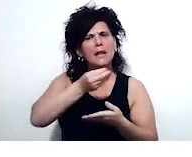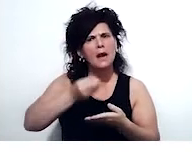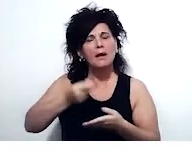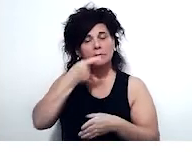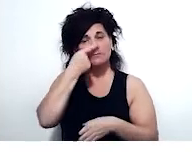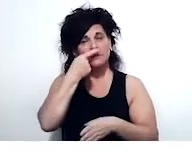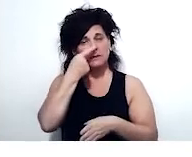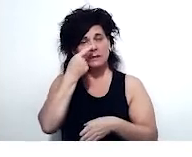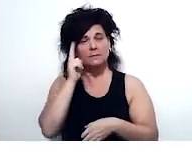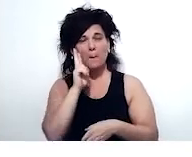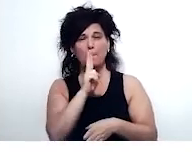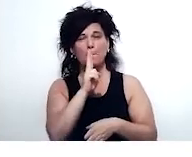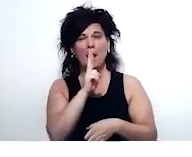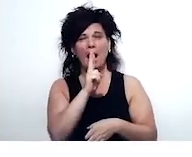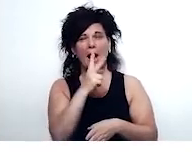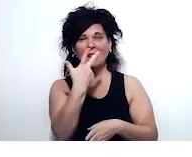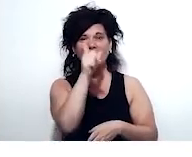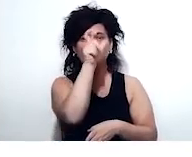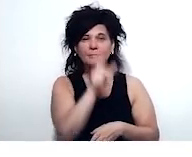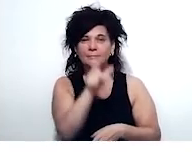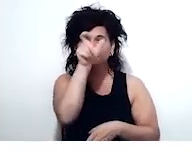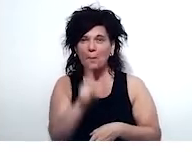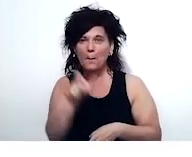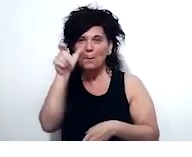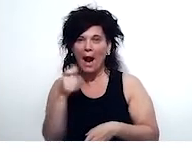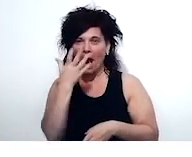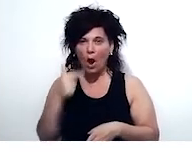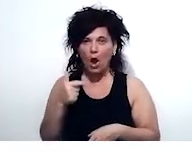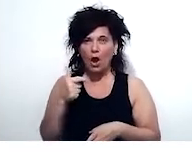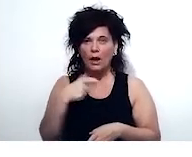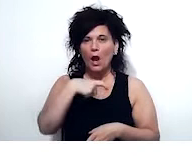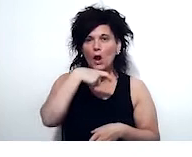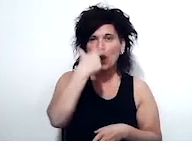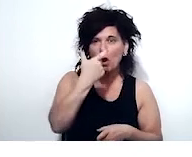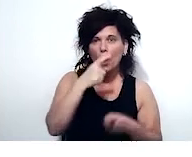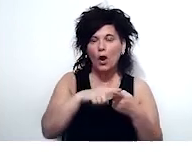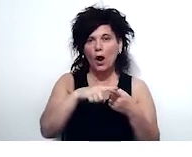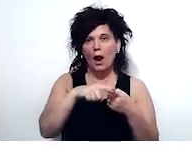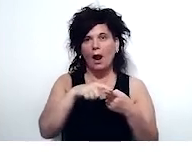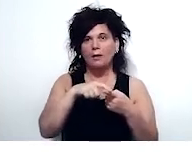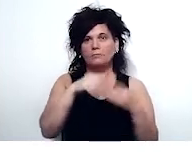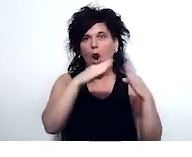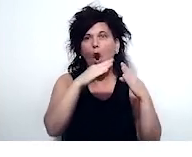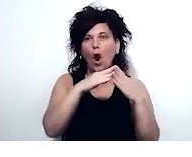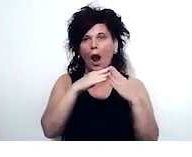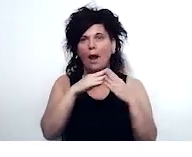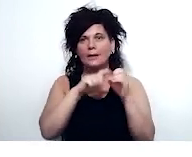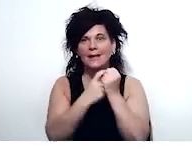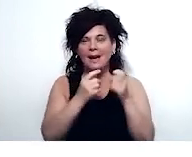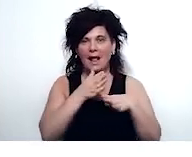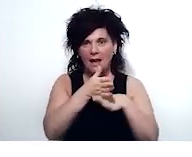Este gráfico es súper interesante. Fíjense las tres barritas de colores. La roja son el total de los hogares con acceso a